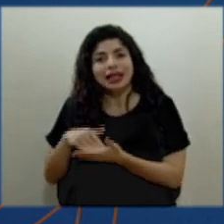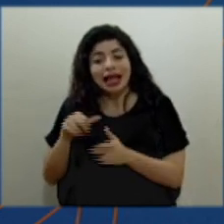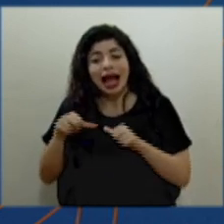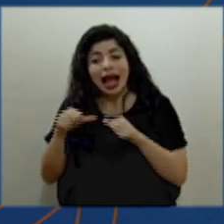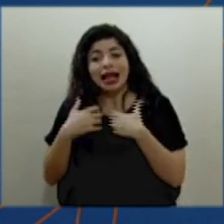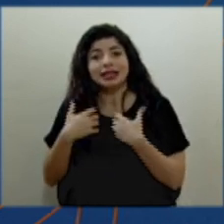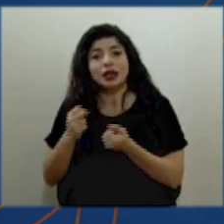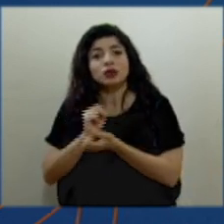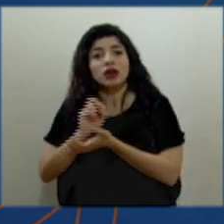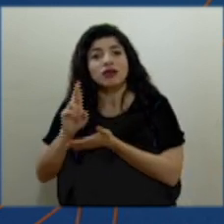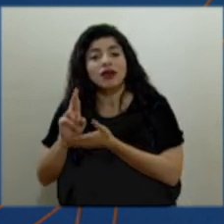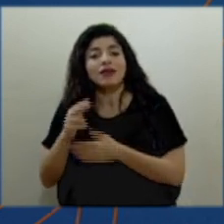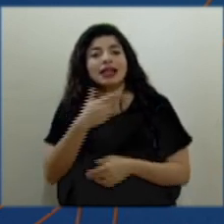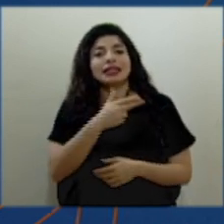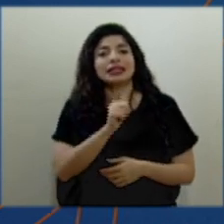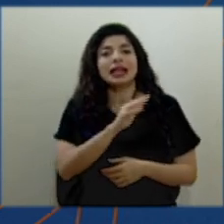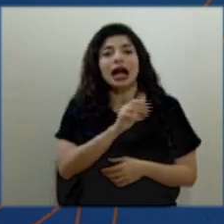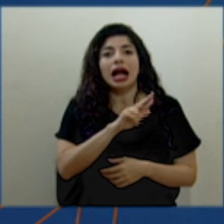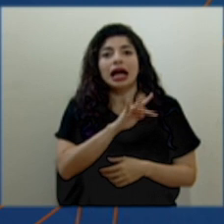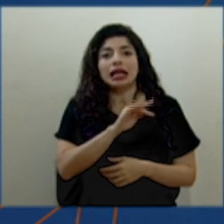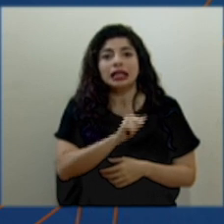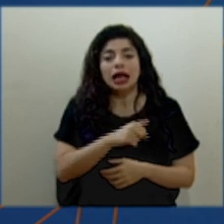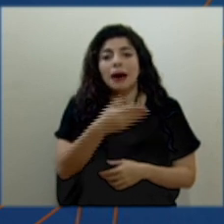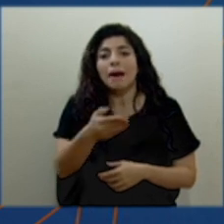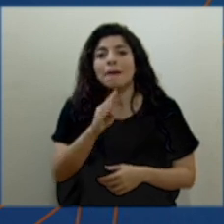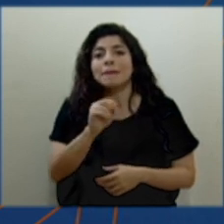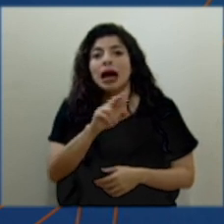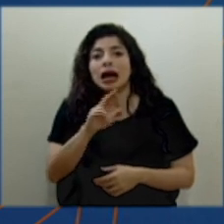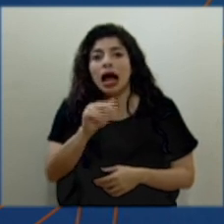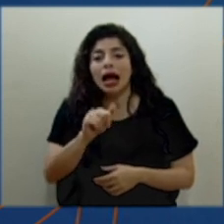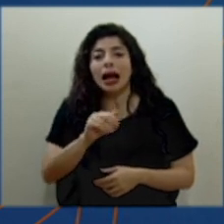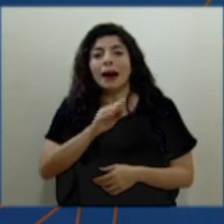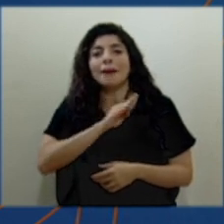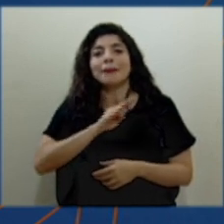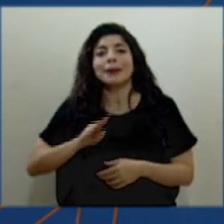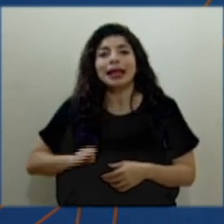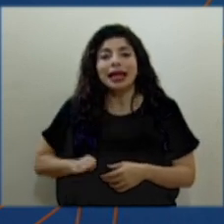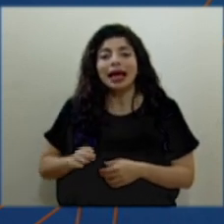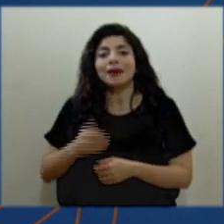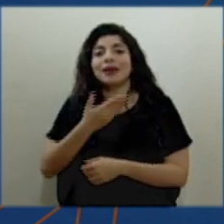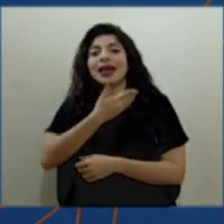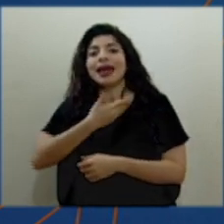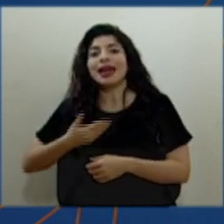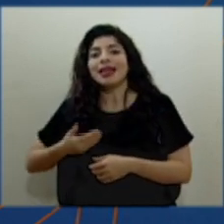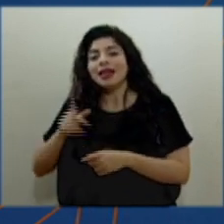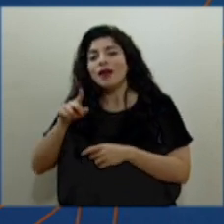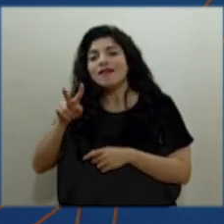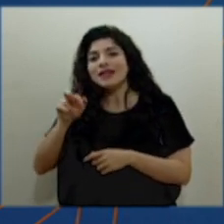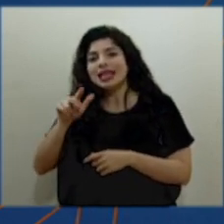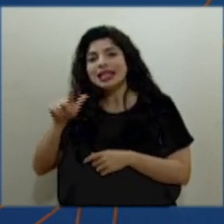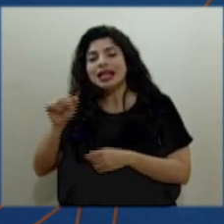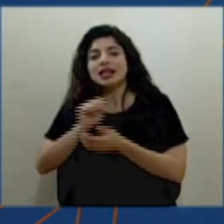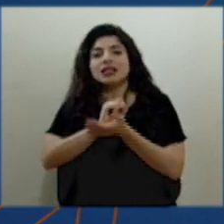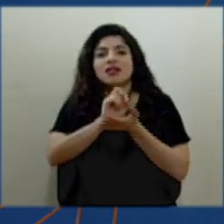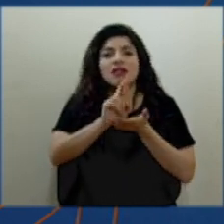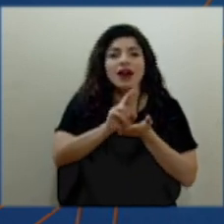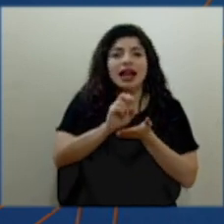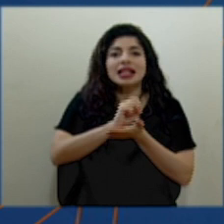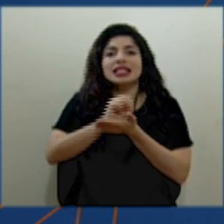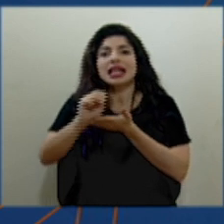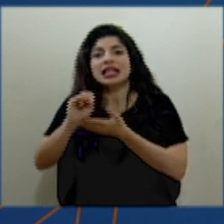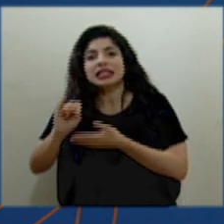salud de San Rafael, en Chacarita, en Barranca, en Belén Flores, en Heredia Virilla, San Rafael, San Isidro, Santo